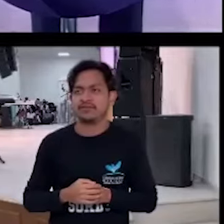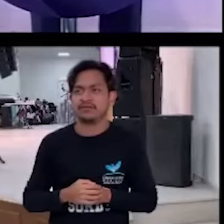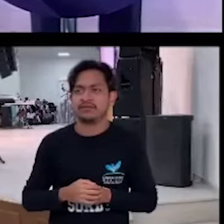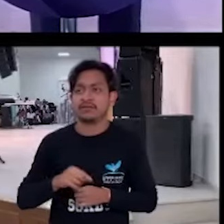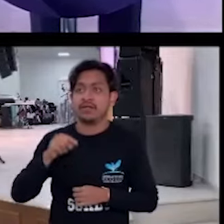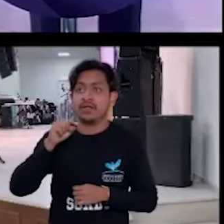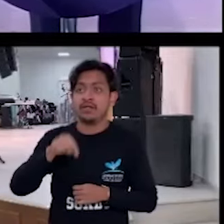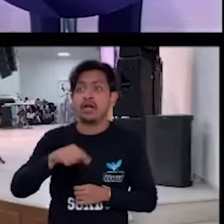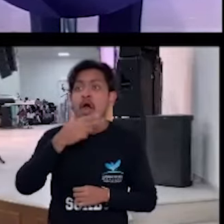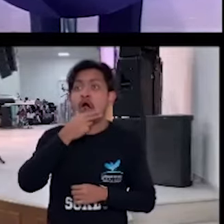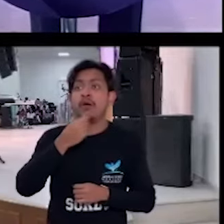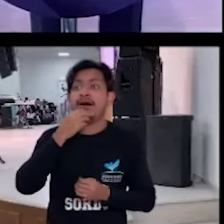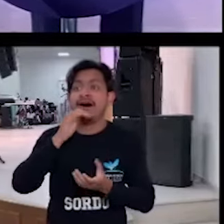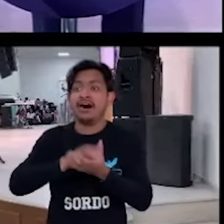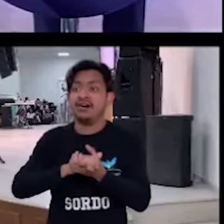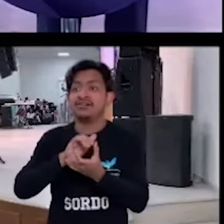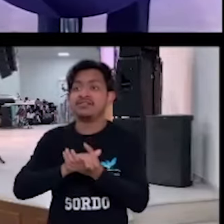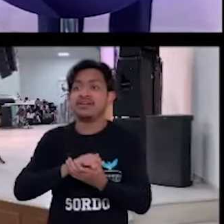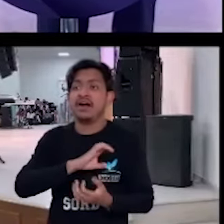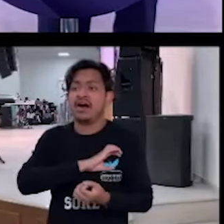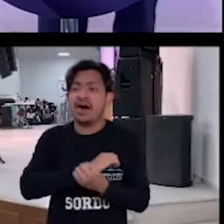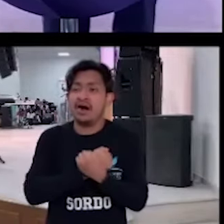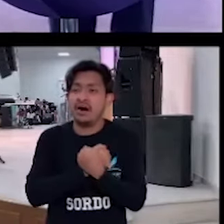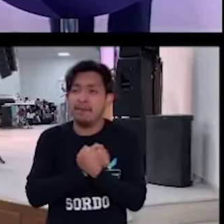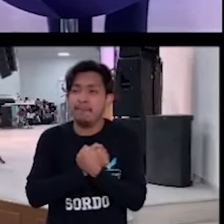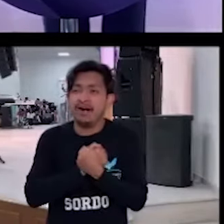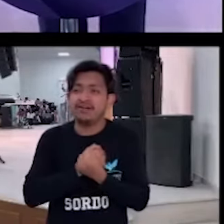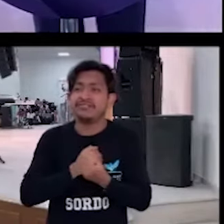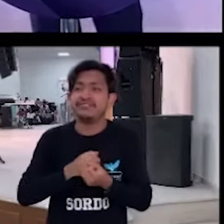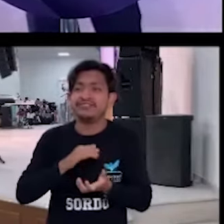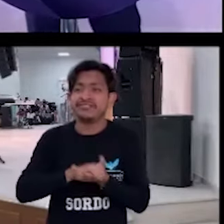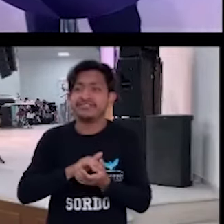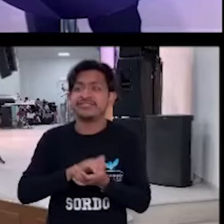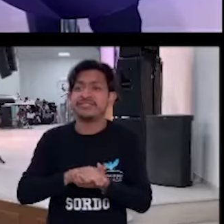entregó a sí mismo por ellas. Como esposos debemos, ¿qué?